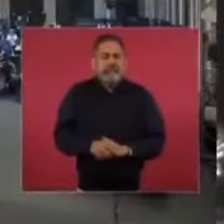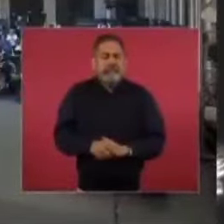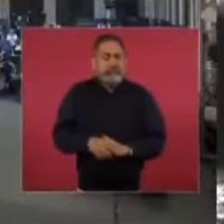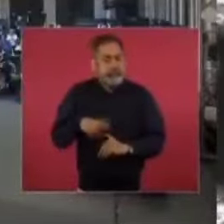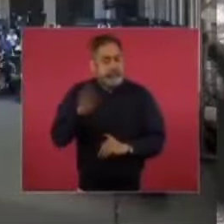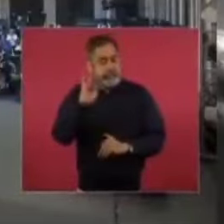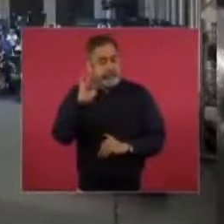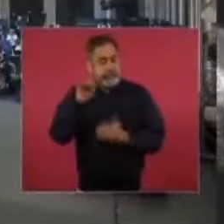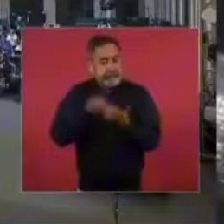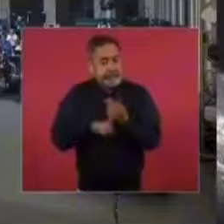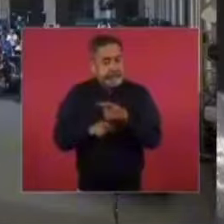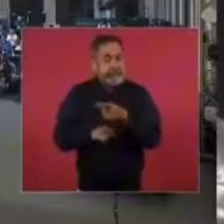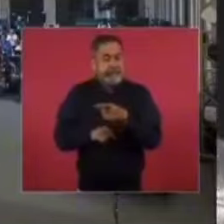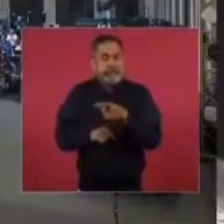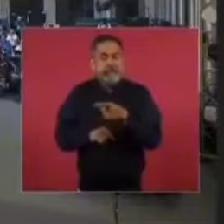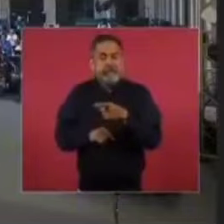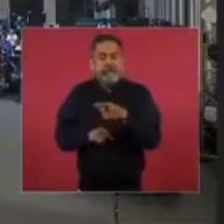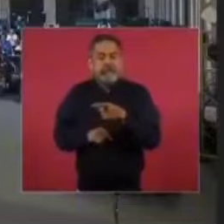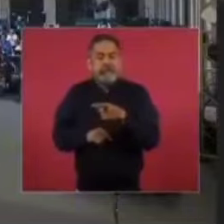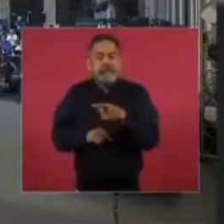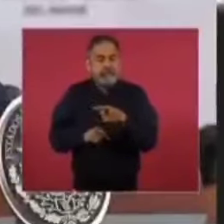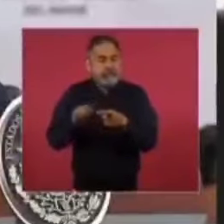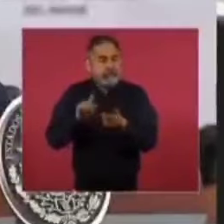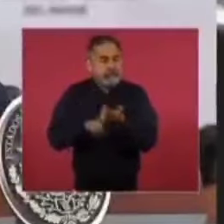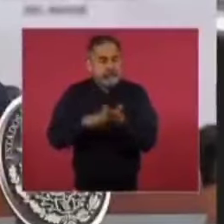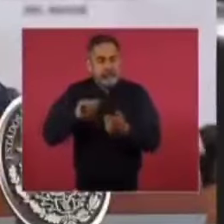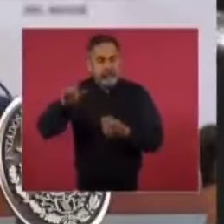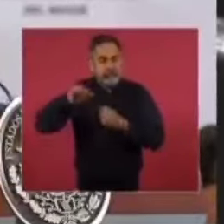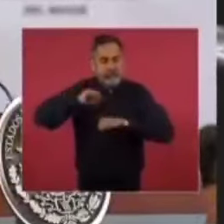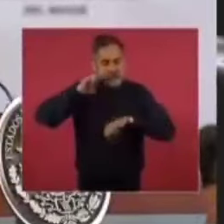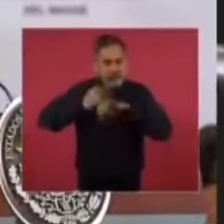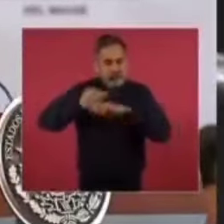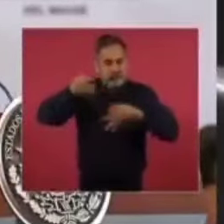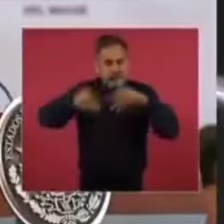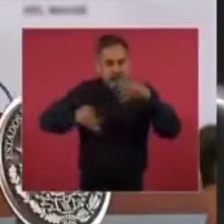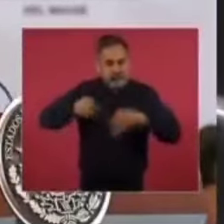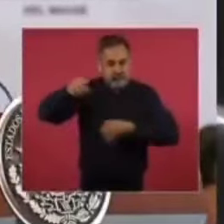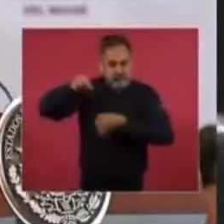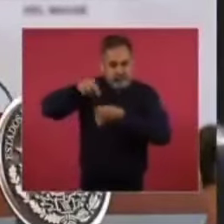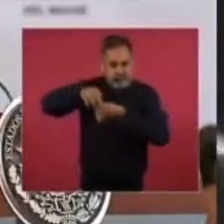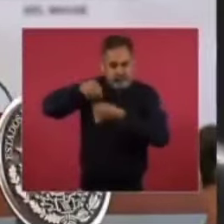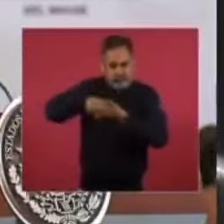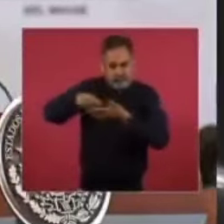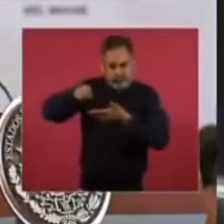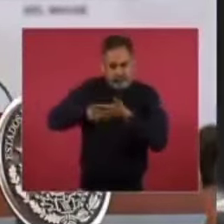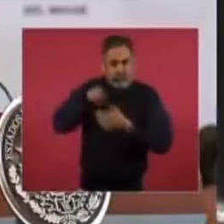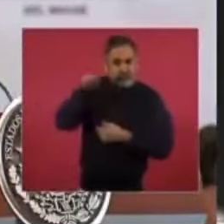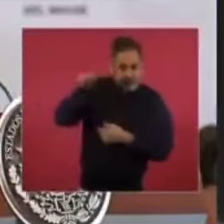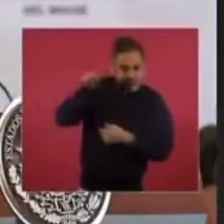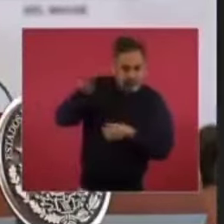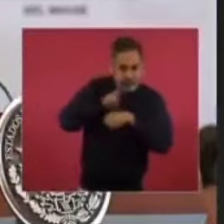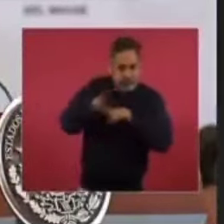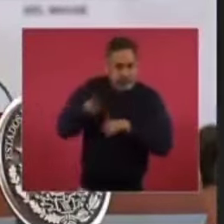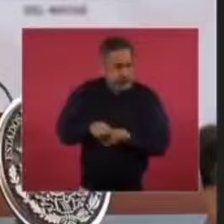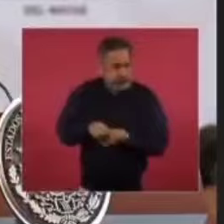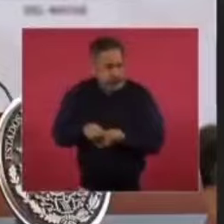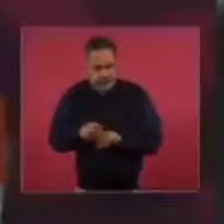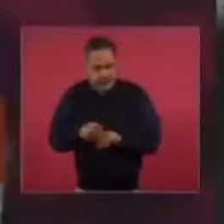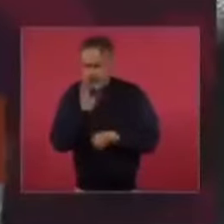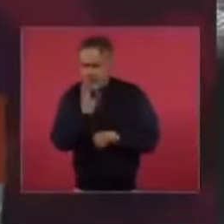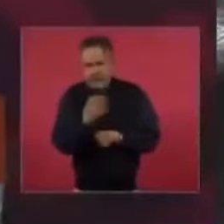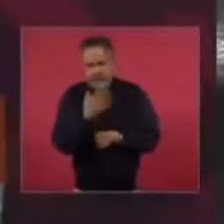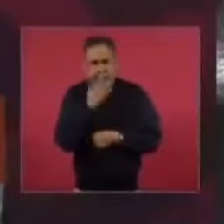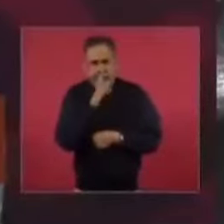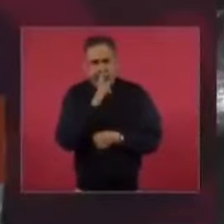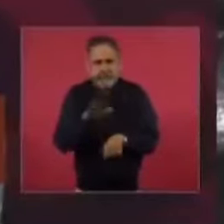geopolítica es muy diferente y esa se tiene que entender. Querer particularizar o comparar a Maduro con Andrés Manuel no